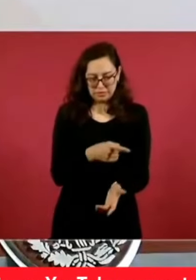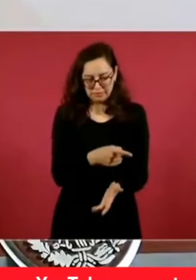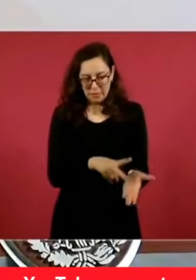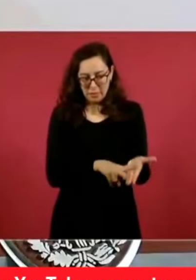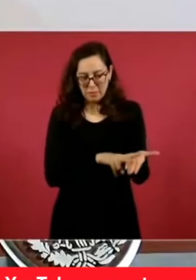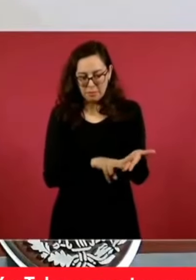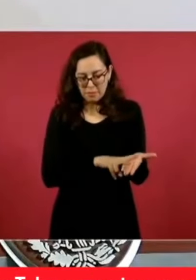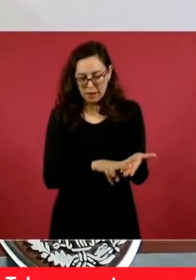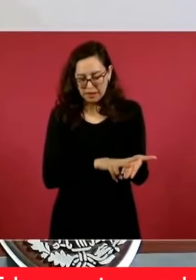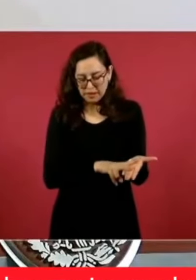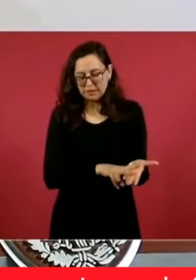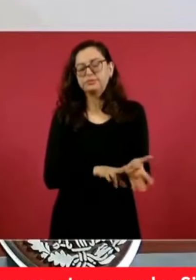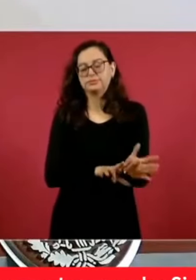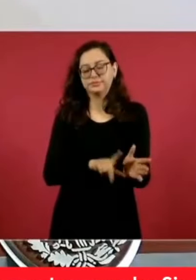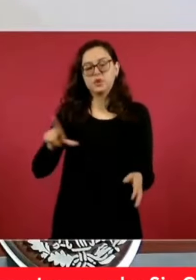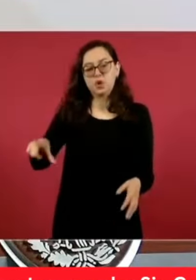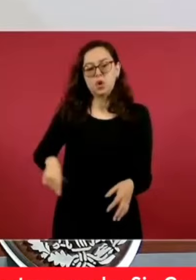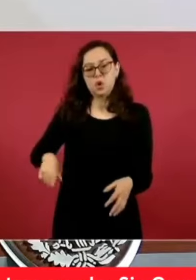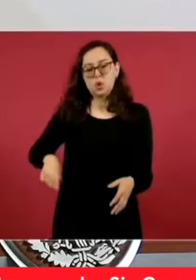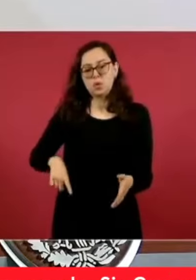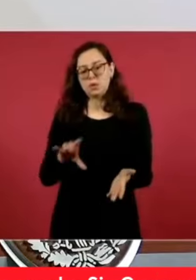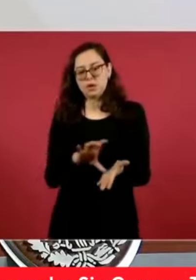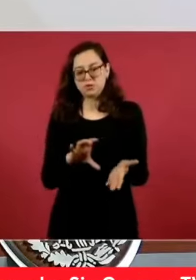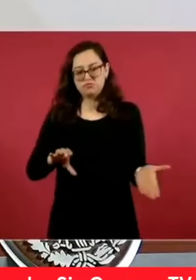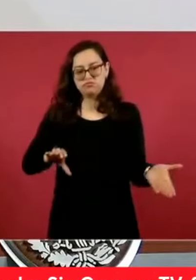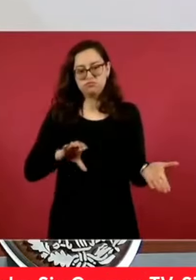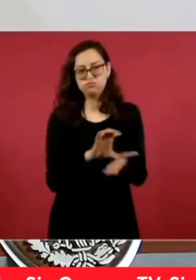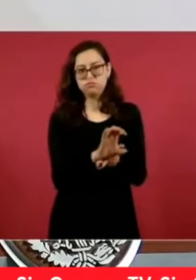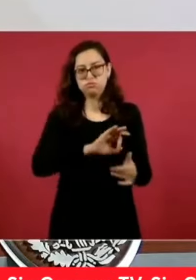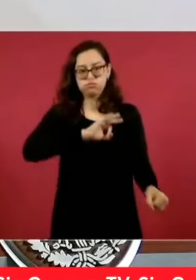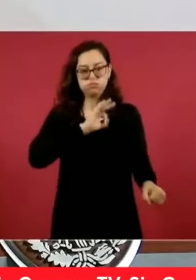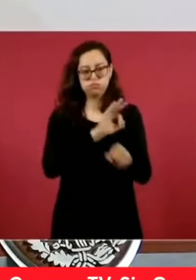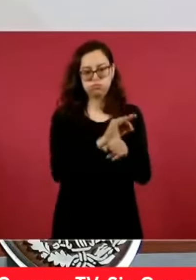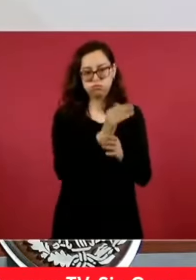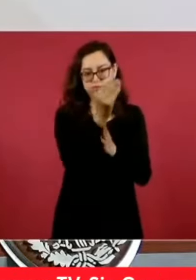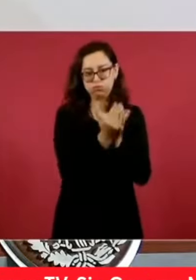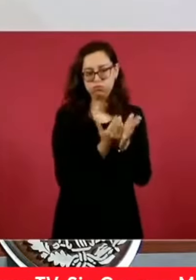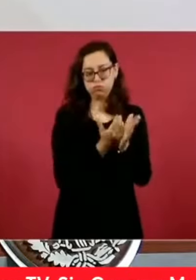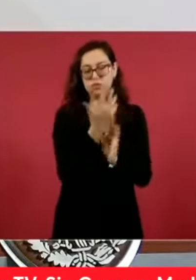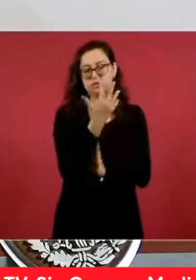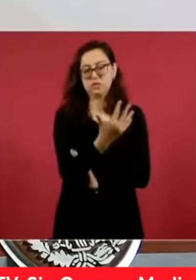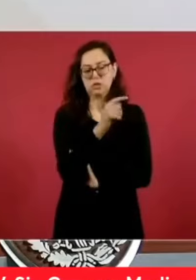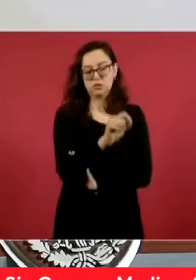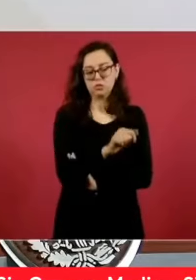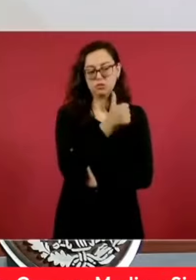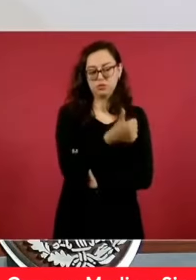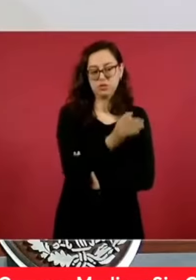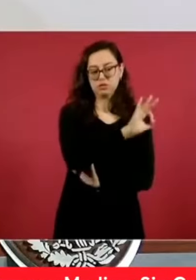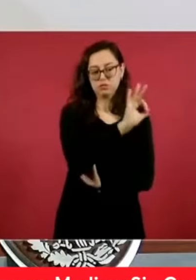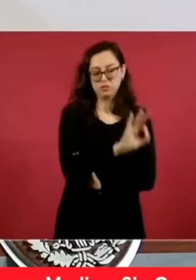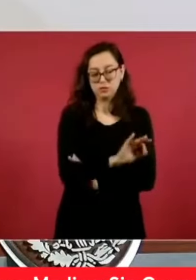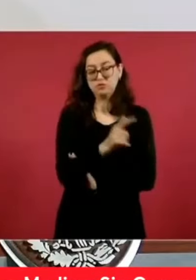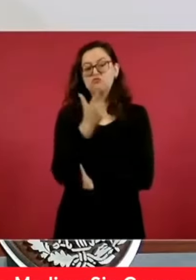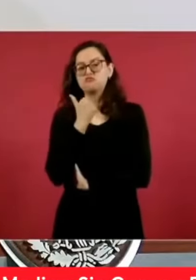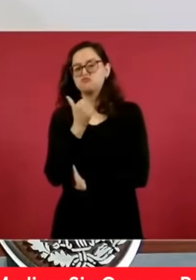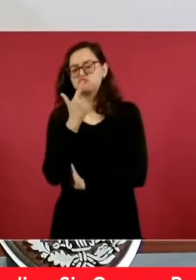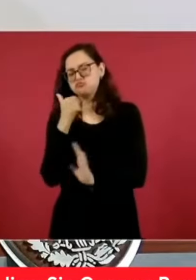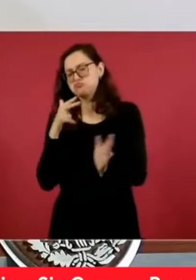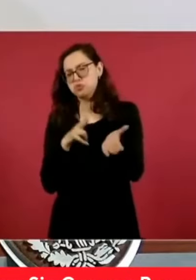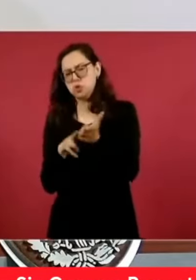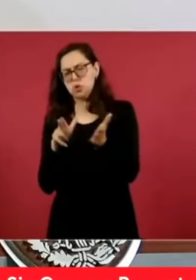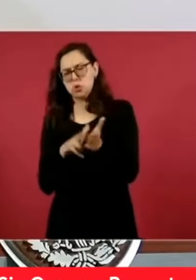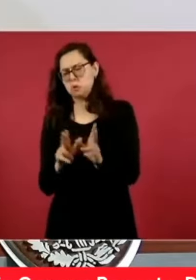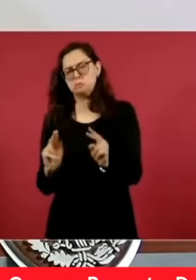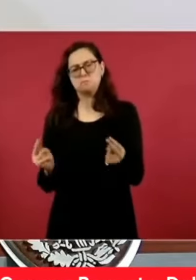gasolina regular en este en esta ocasión 5.6 la Premium y el diesel no tienen incentivo fiscal en